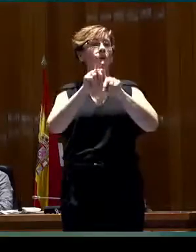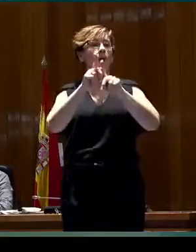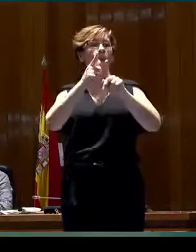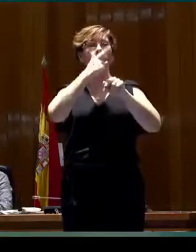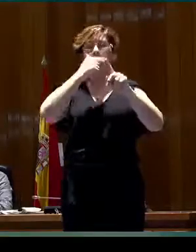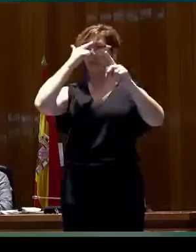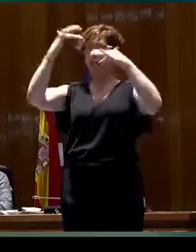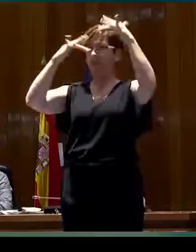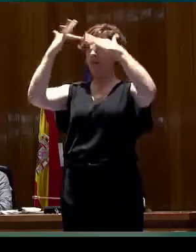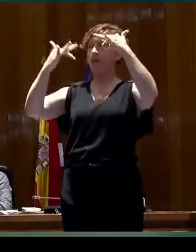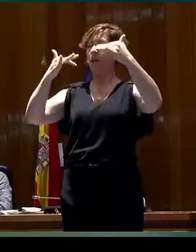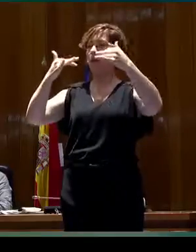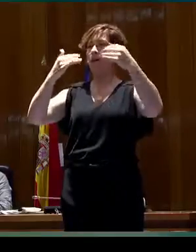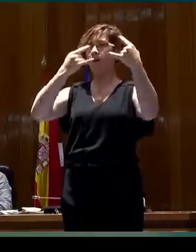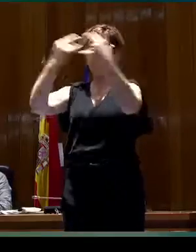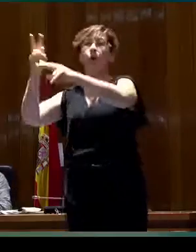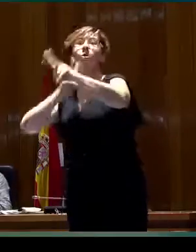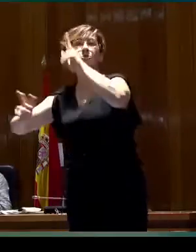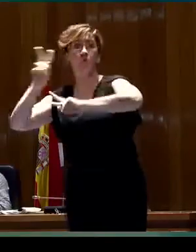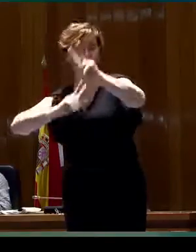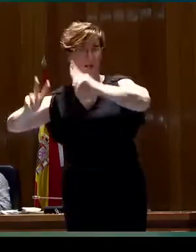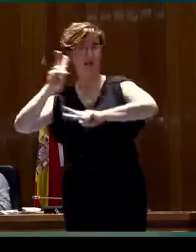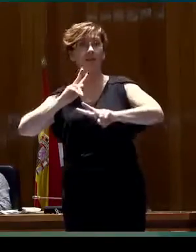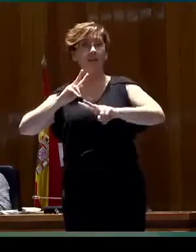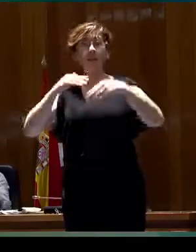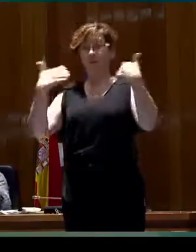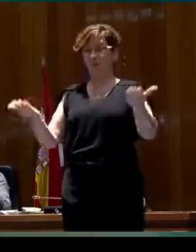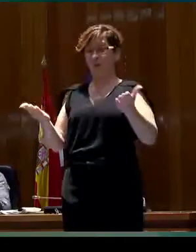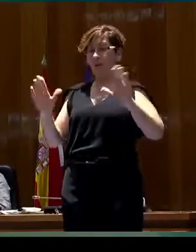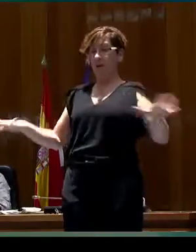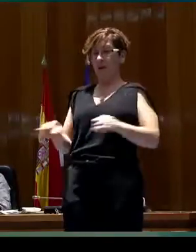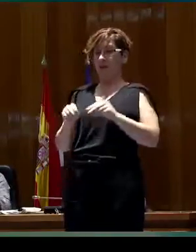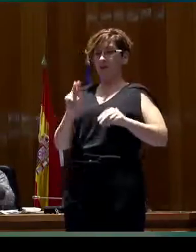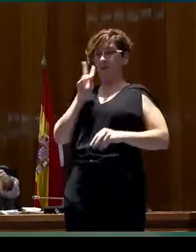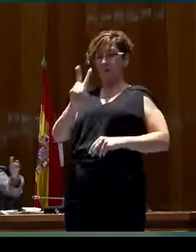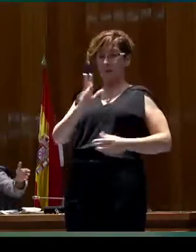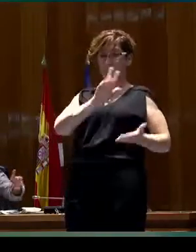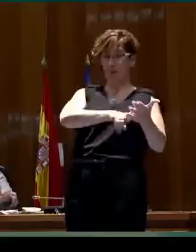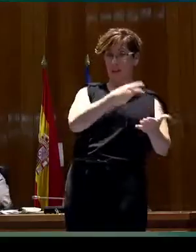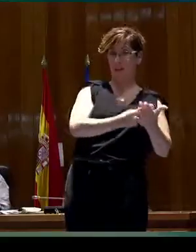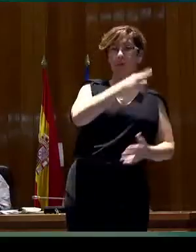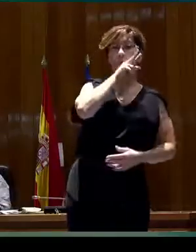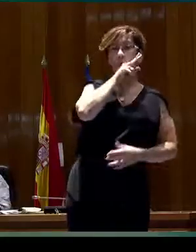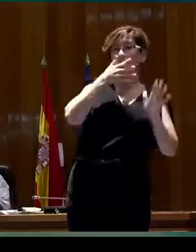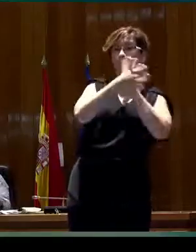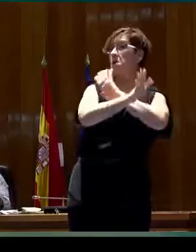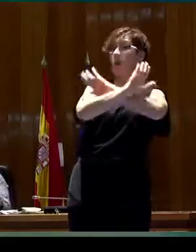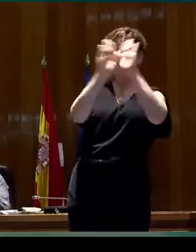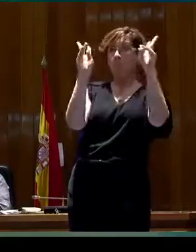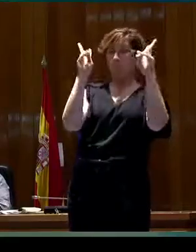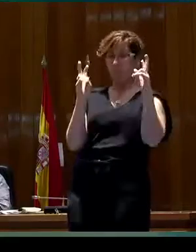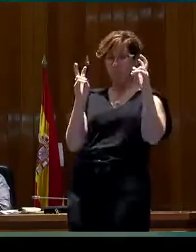tanto, apreciamos de la misma forma que la lengua de oral, el intérprete de lengua oral, más o menos, está en la cabina y hace